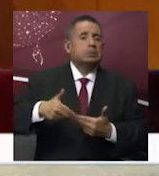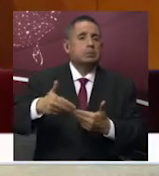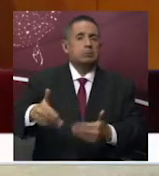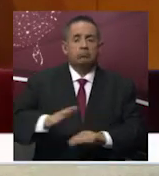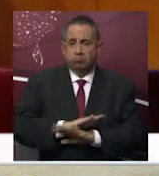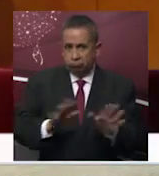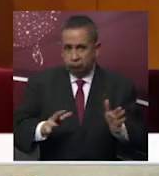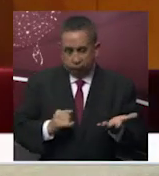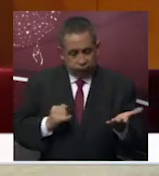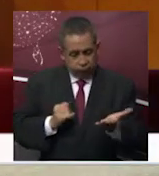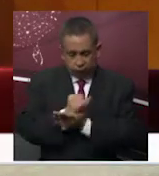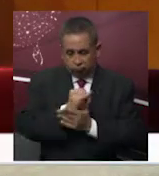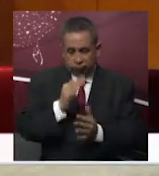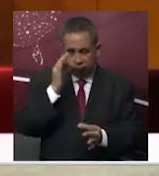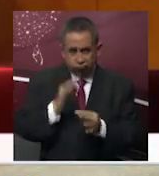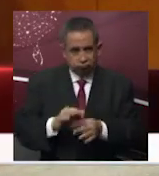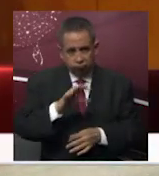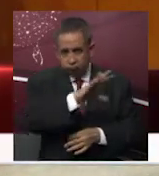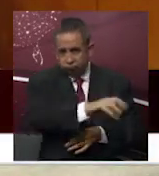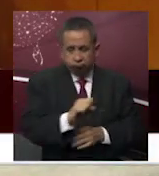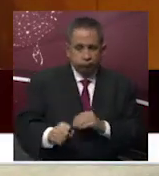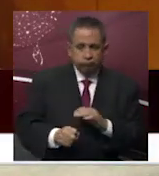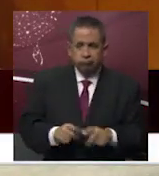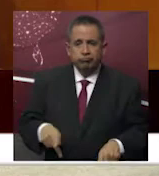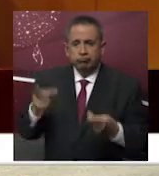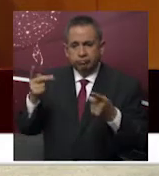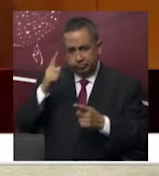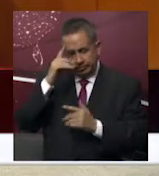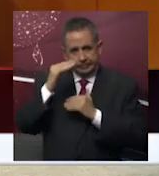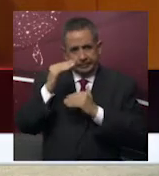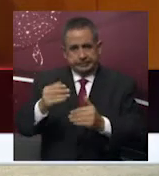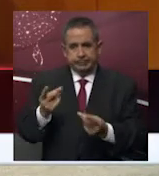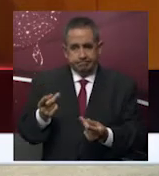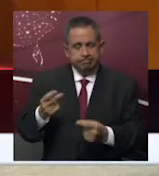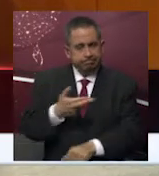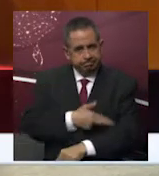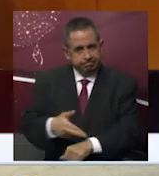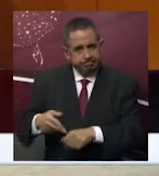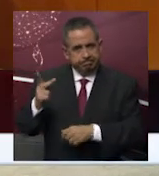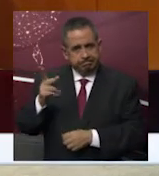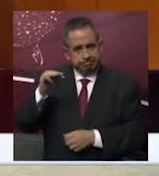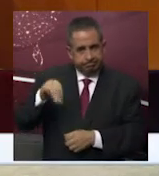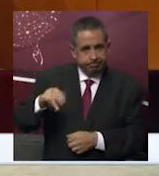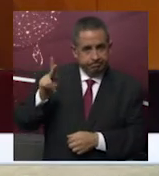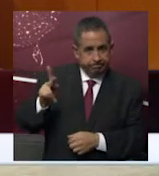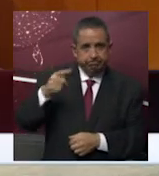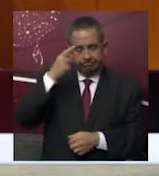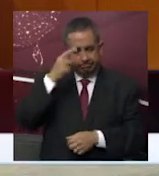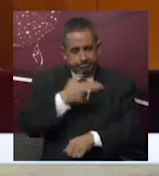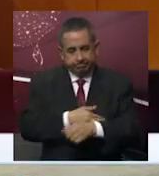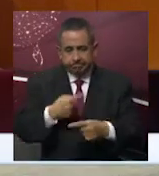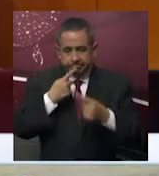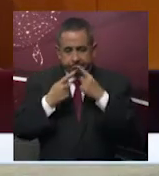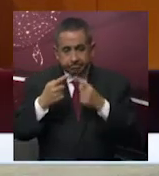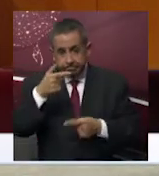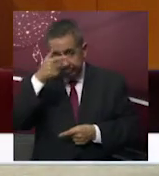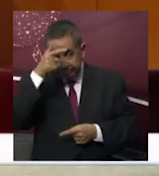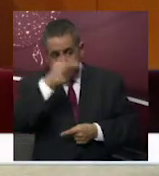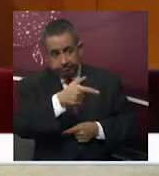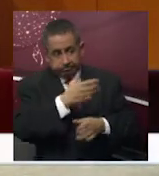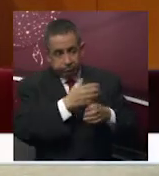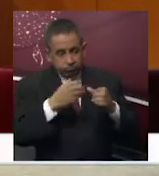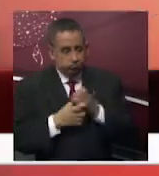imprescriptible el delito. Esto para darle un margen de actuación también al Ministerio Público para que cuando tenga conocimiento del